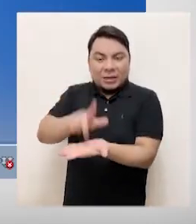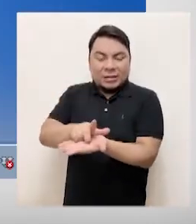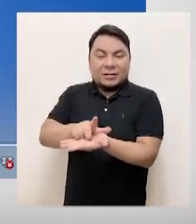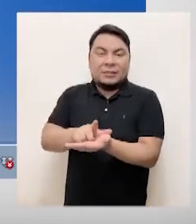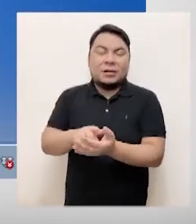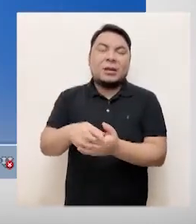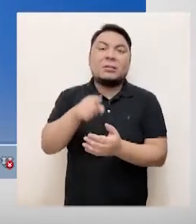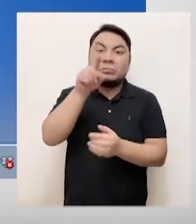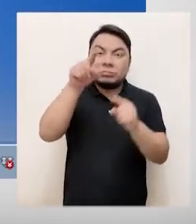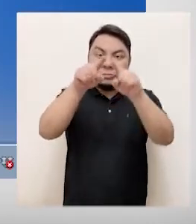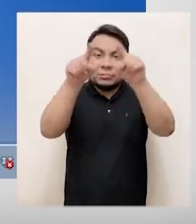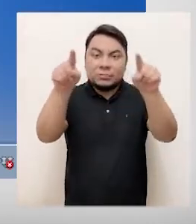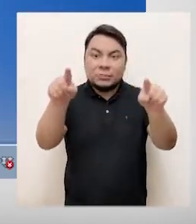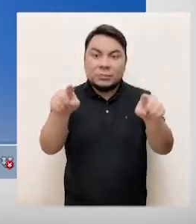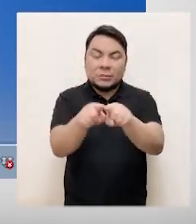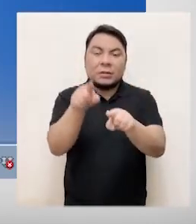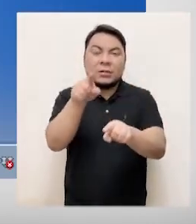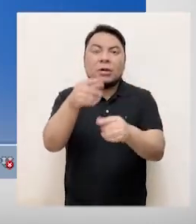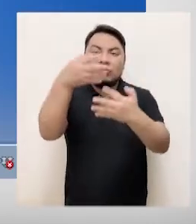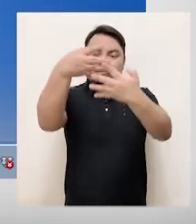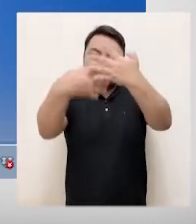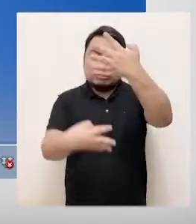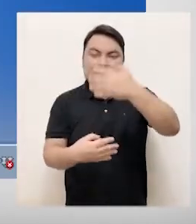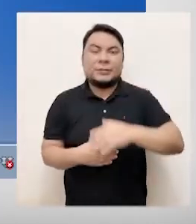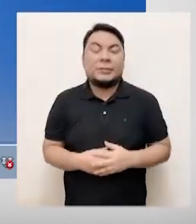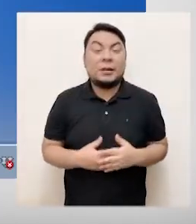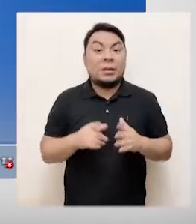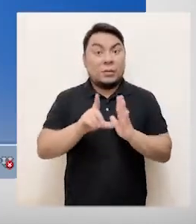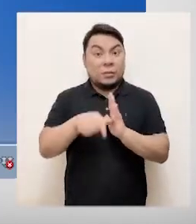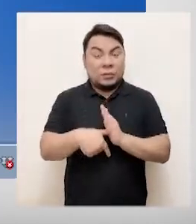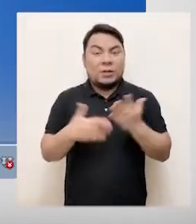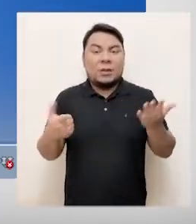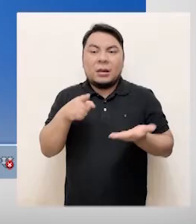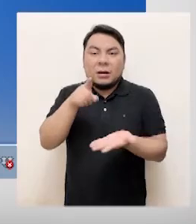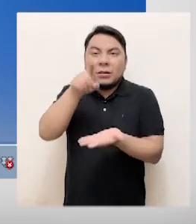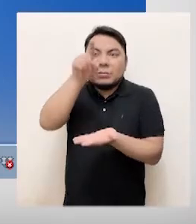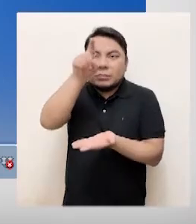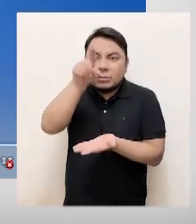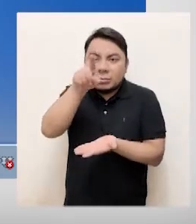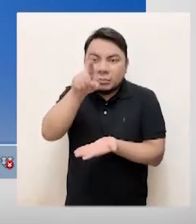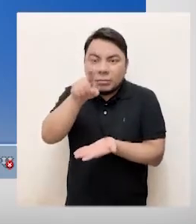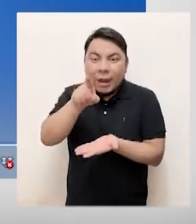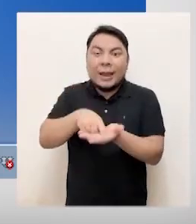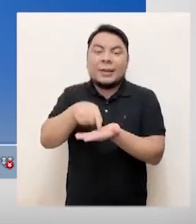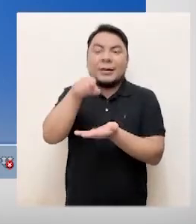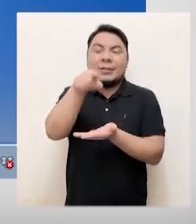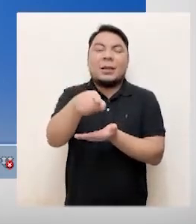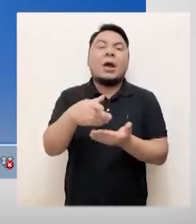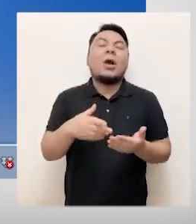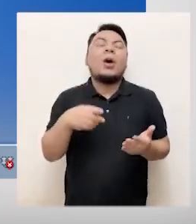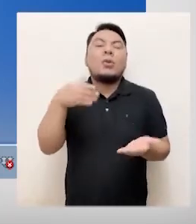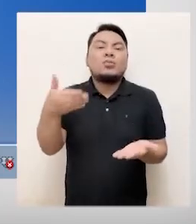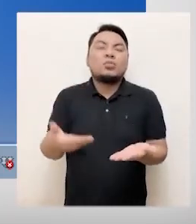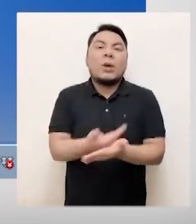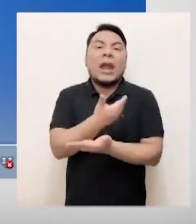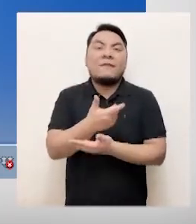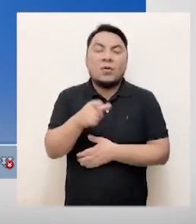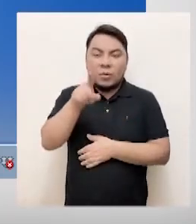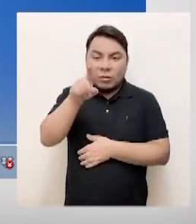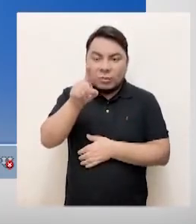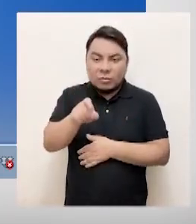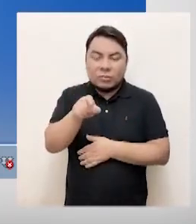de Windows. Inmediatamente se abrirá el menú de opciones. Luego, haga clic izquierdo en el botón